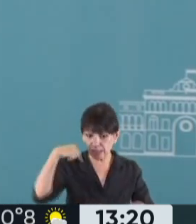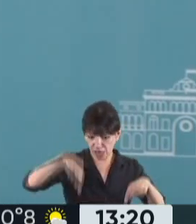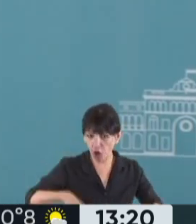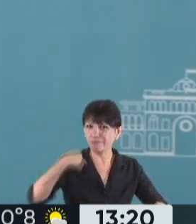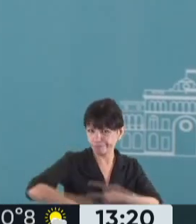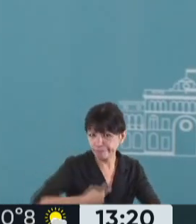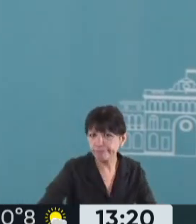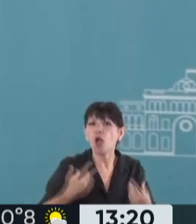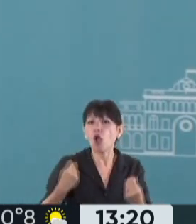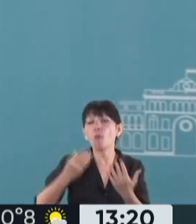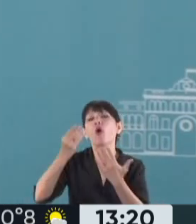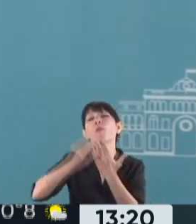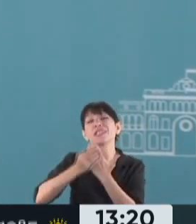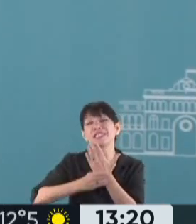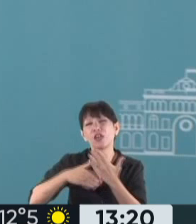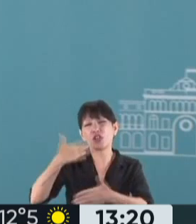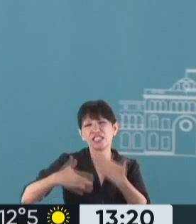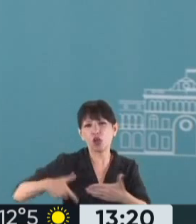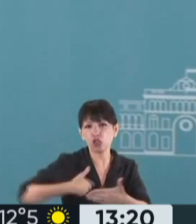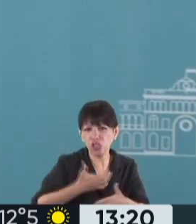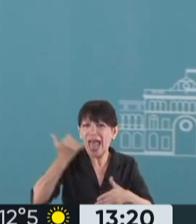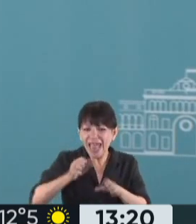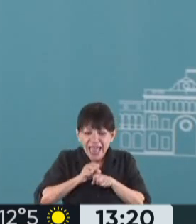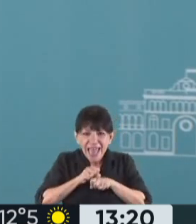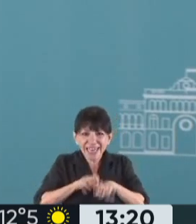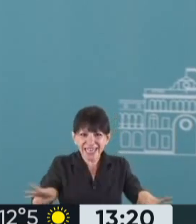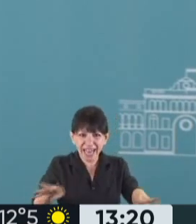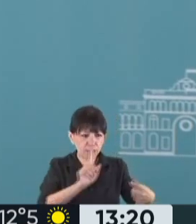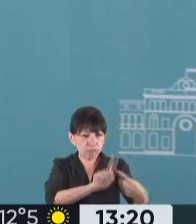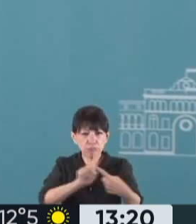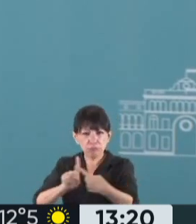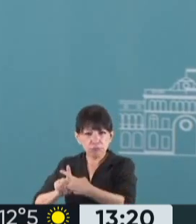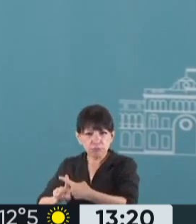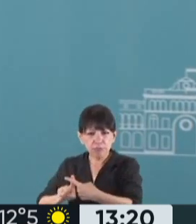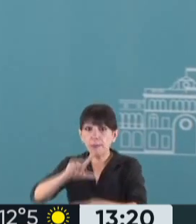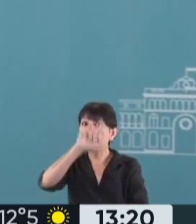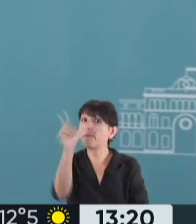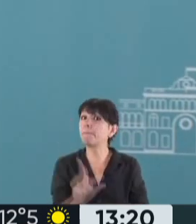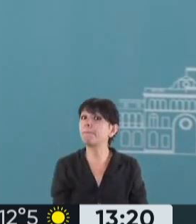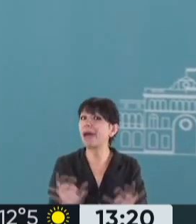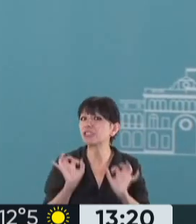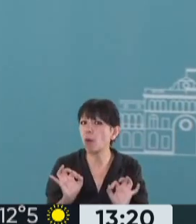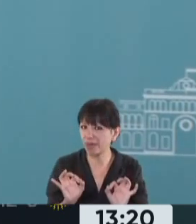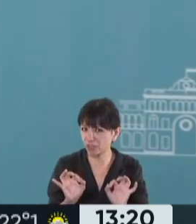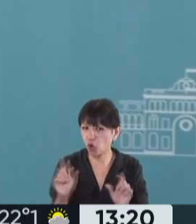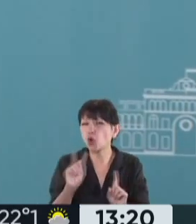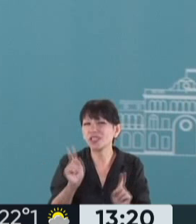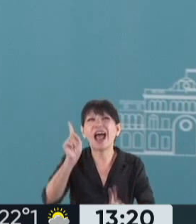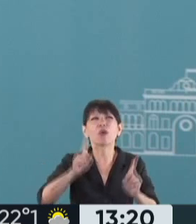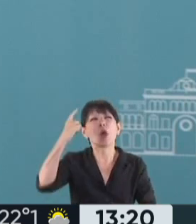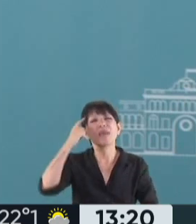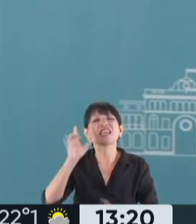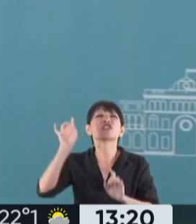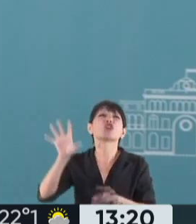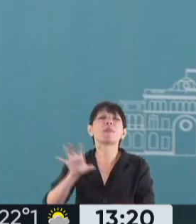desarrollo social y de toda la red que existe en este momento en todo el país, porque uno muchas veces cree que las organizaciones están en el AMBA, digamos, ¿no? Y en los